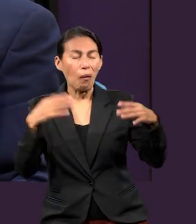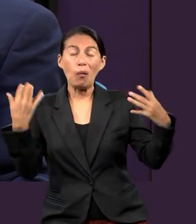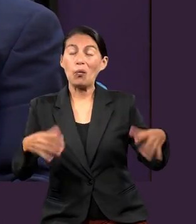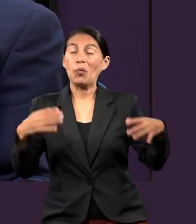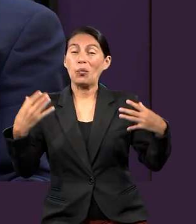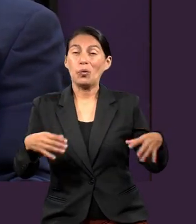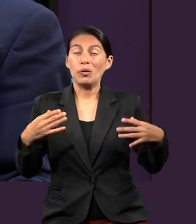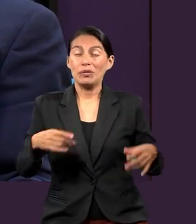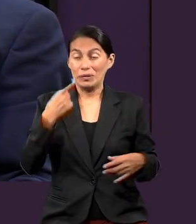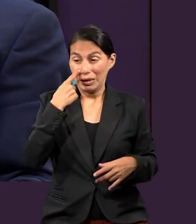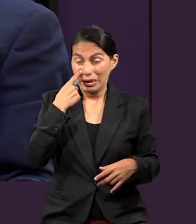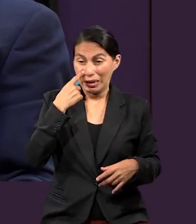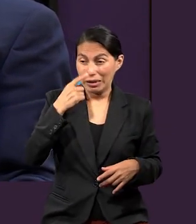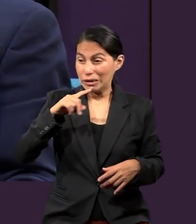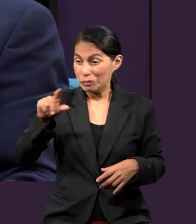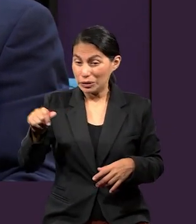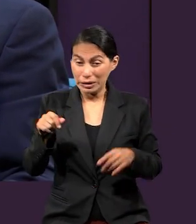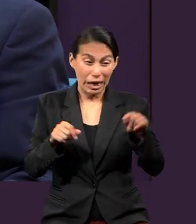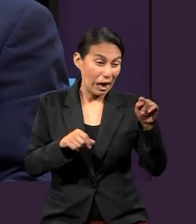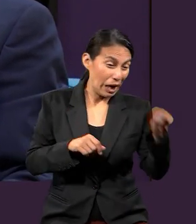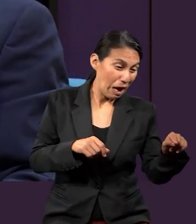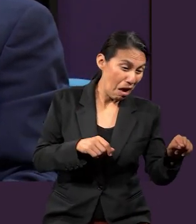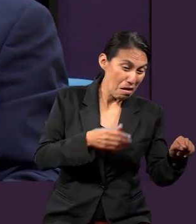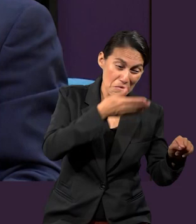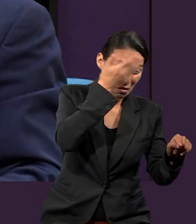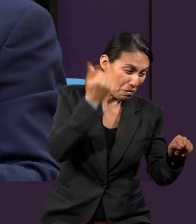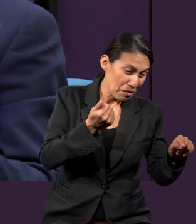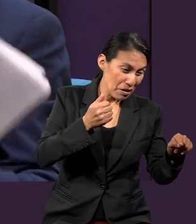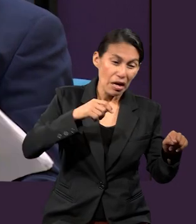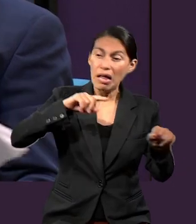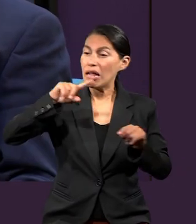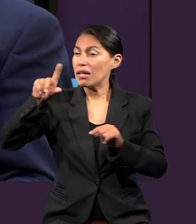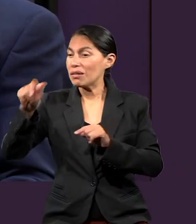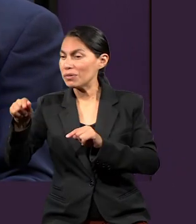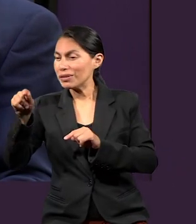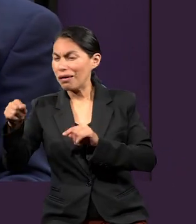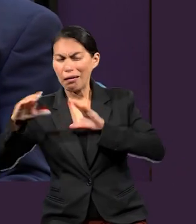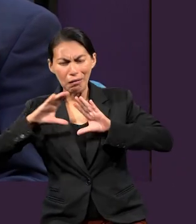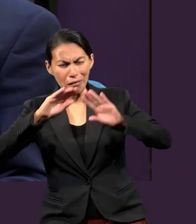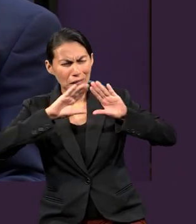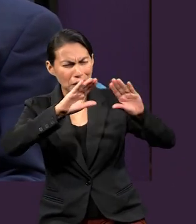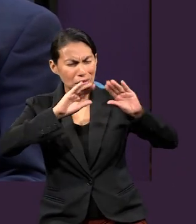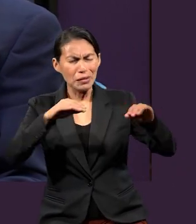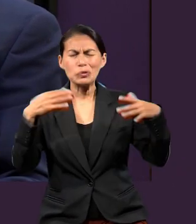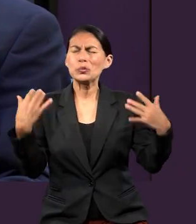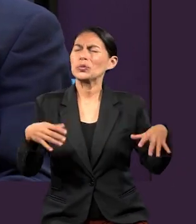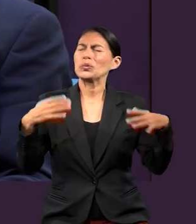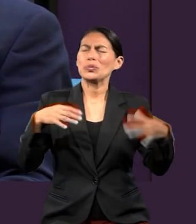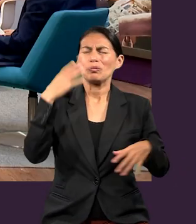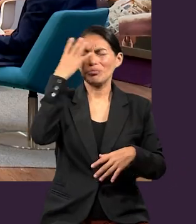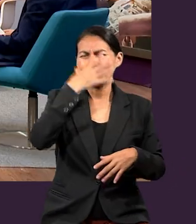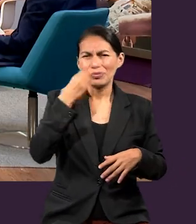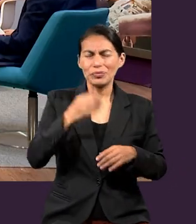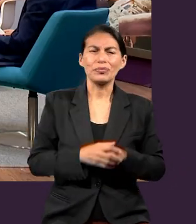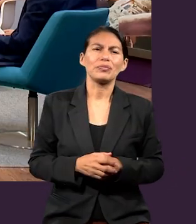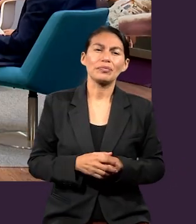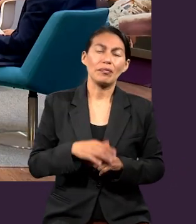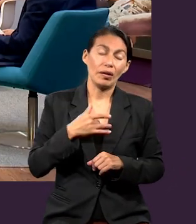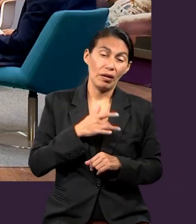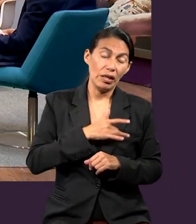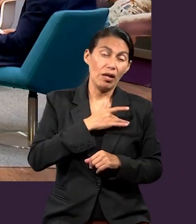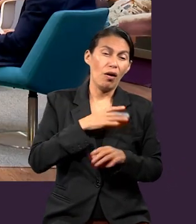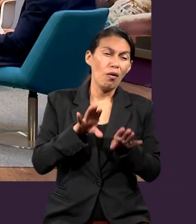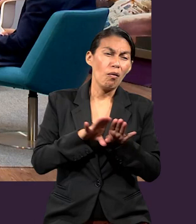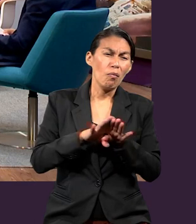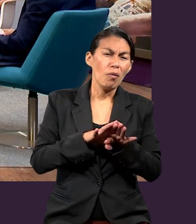Al día, qué impresionante. Cómo de pasar de este punto hasta el otro por una conversión del Evangelio. Y me llama mucho la atención